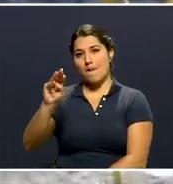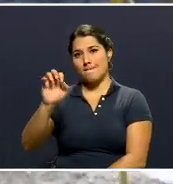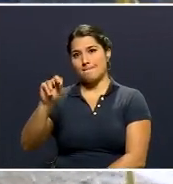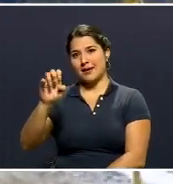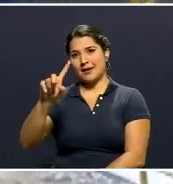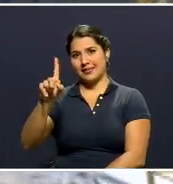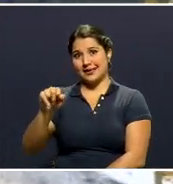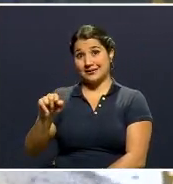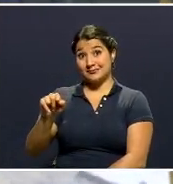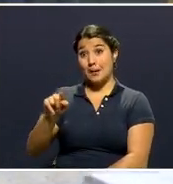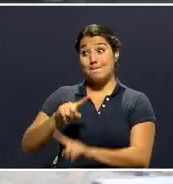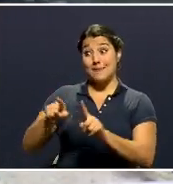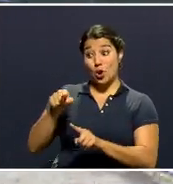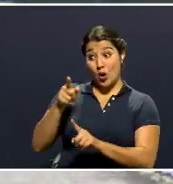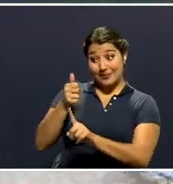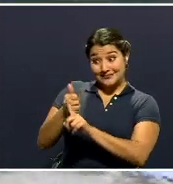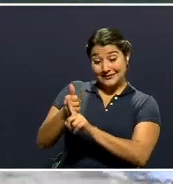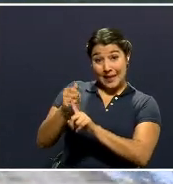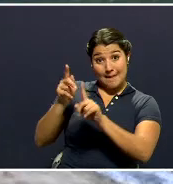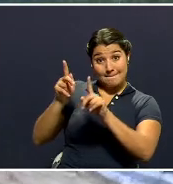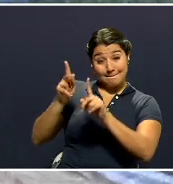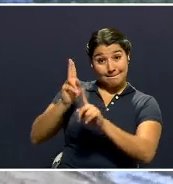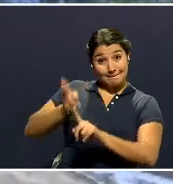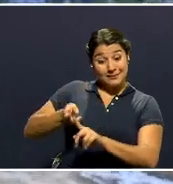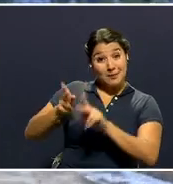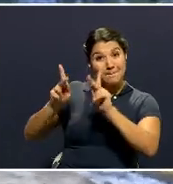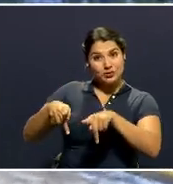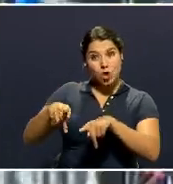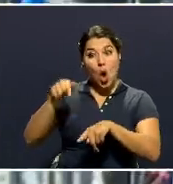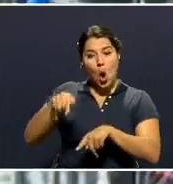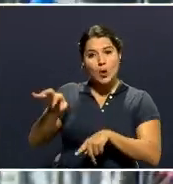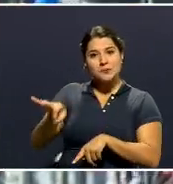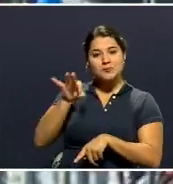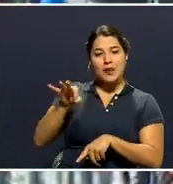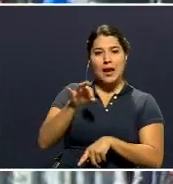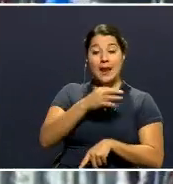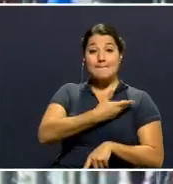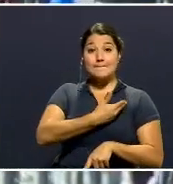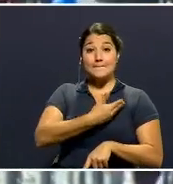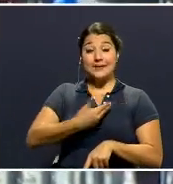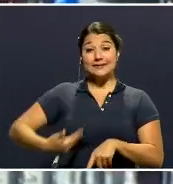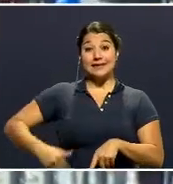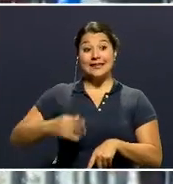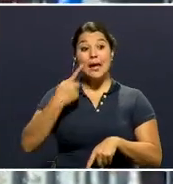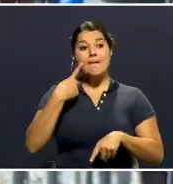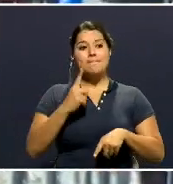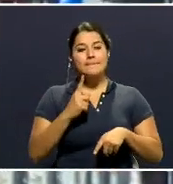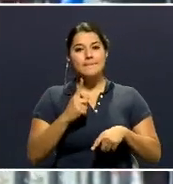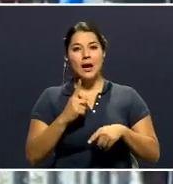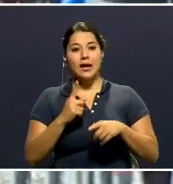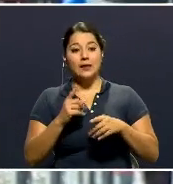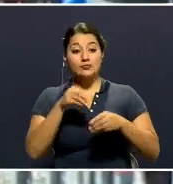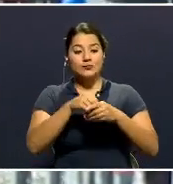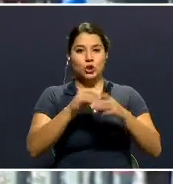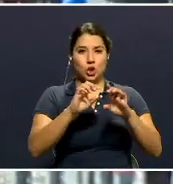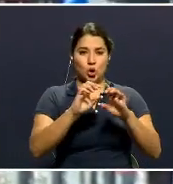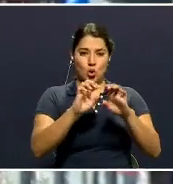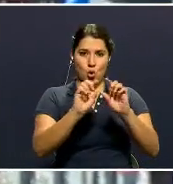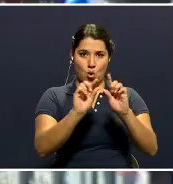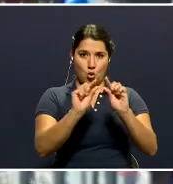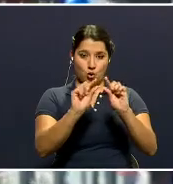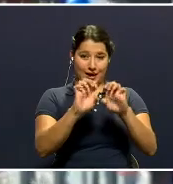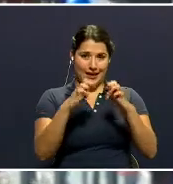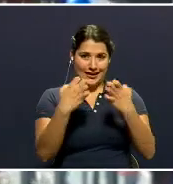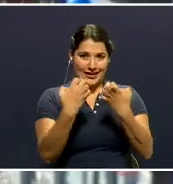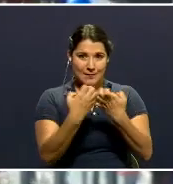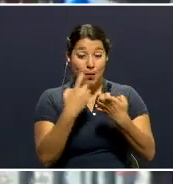por el presidente de la República para encabezar el grupo de ministros que revisarán la gobernanza en Casa Presidencial. ¿Podrá el MOP